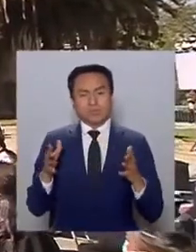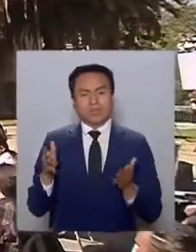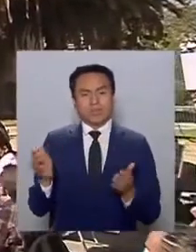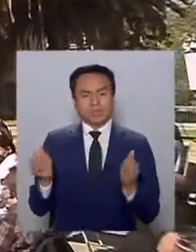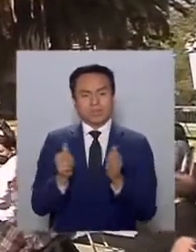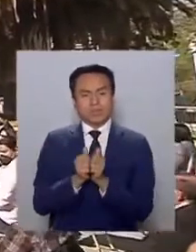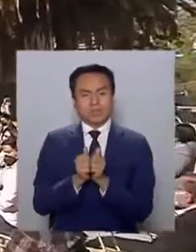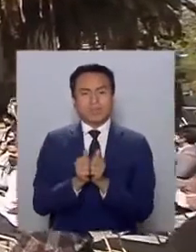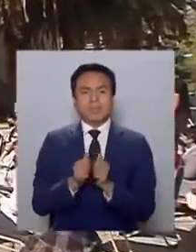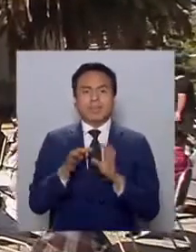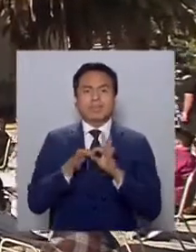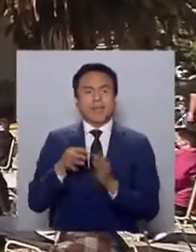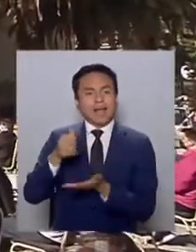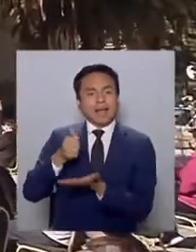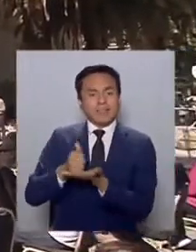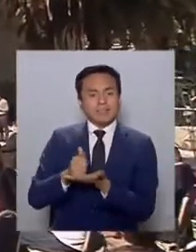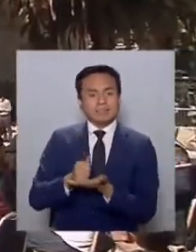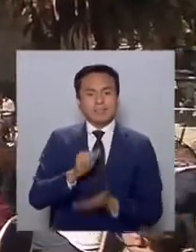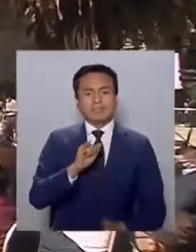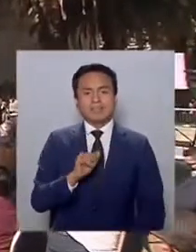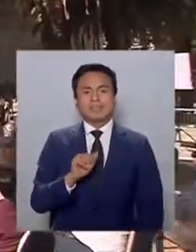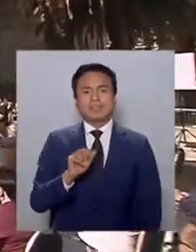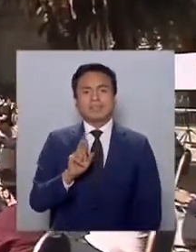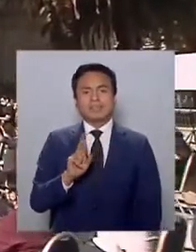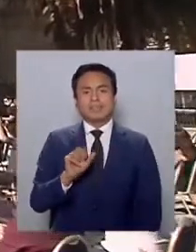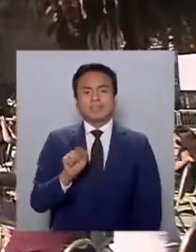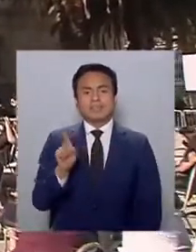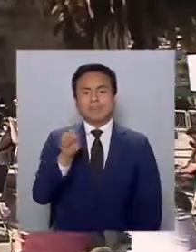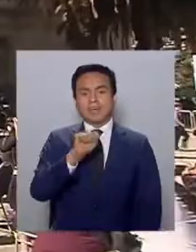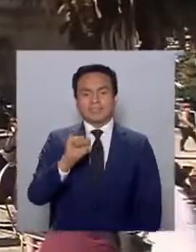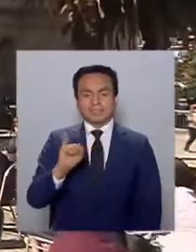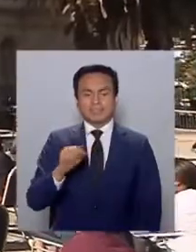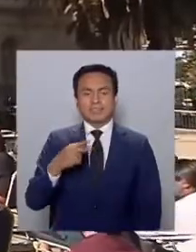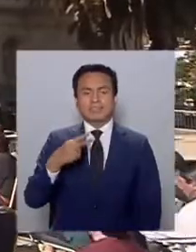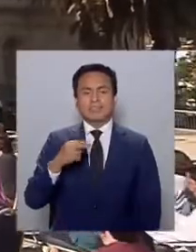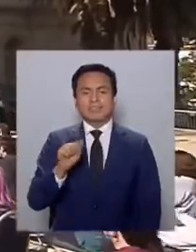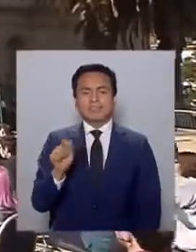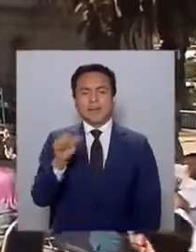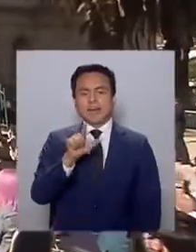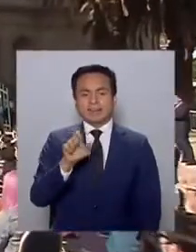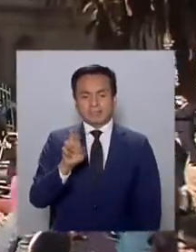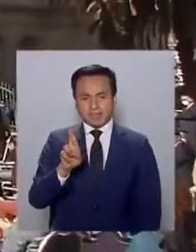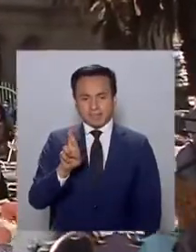acá, también gracias a su alcaldesa, Iracy Hassler, porque